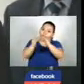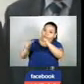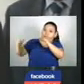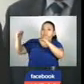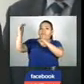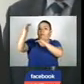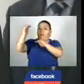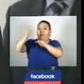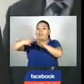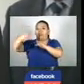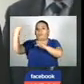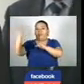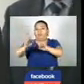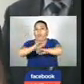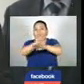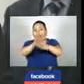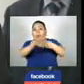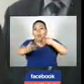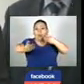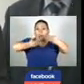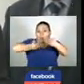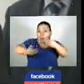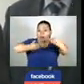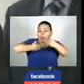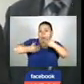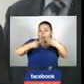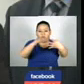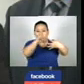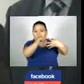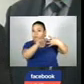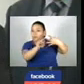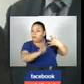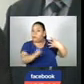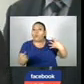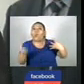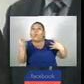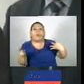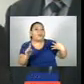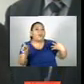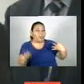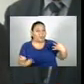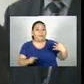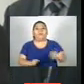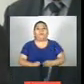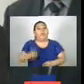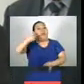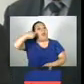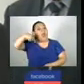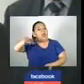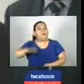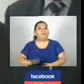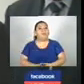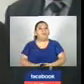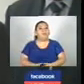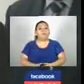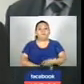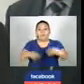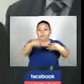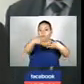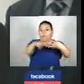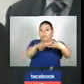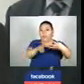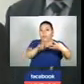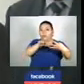dicho que deben de especificarse cuáles son los límites y alcances de estas medidas. Por ejemplo, en el decreto